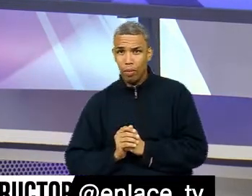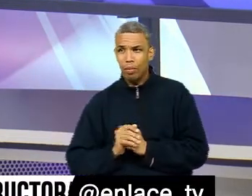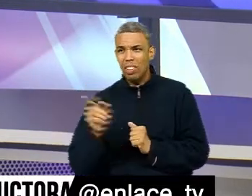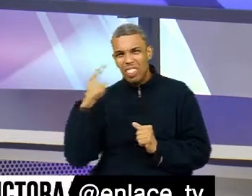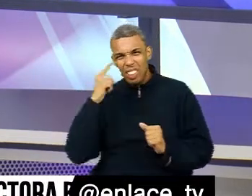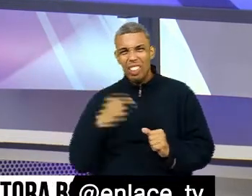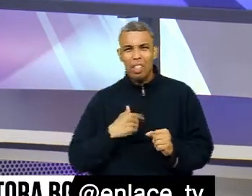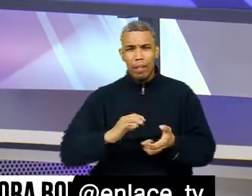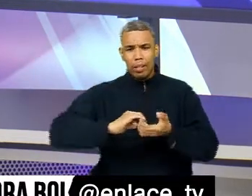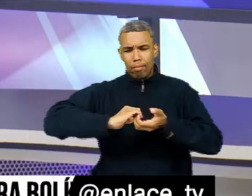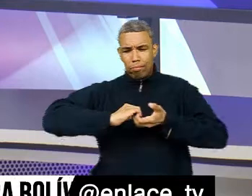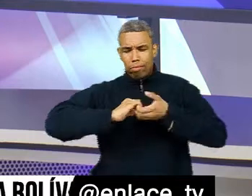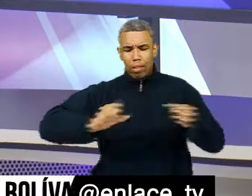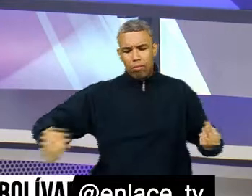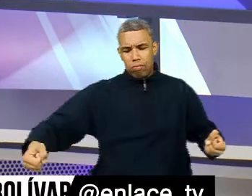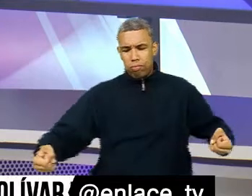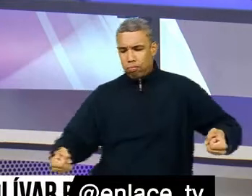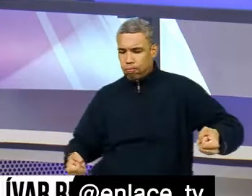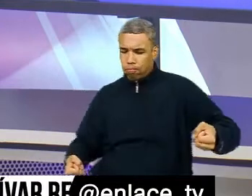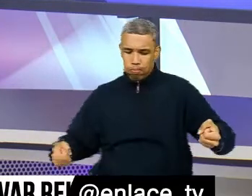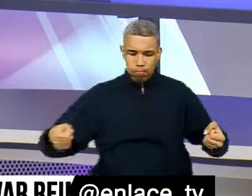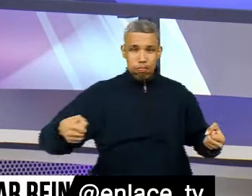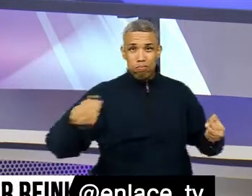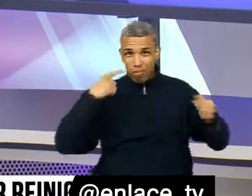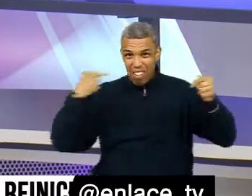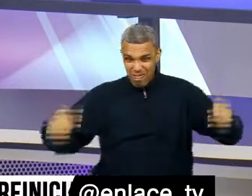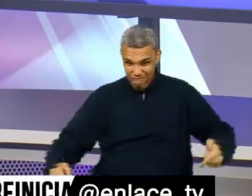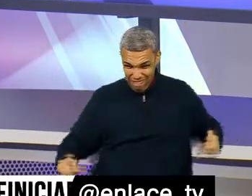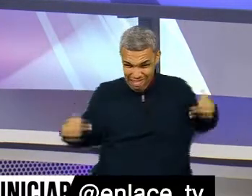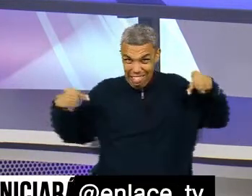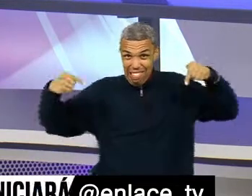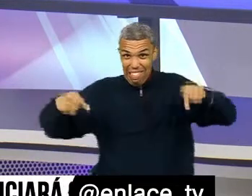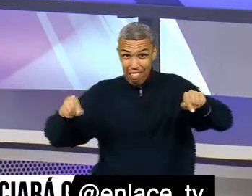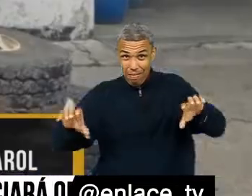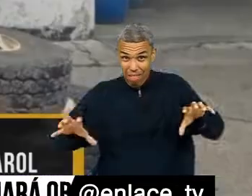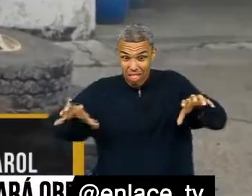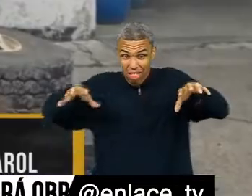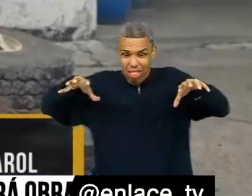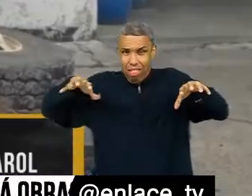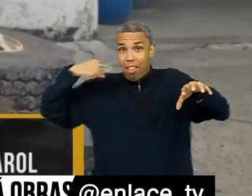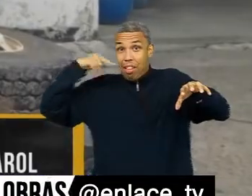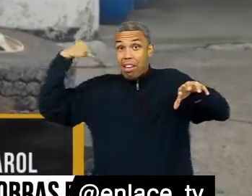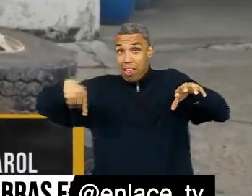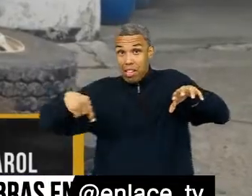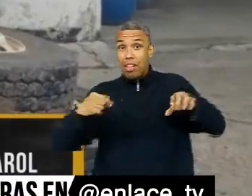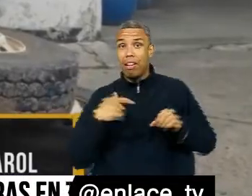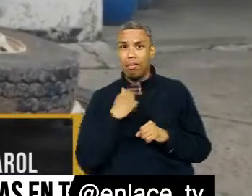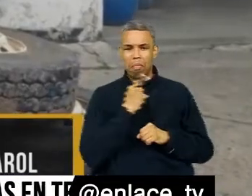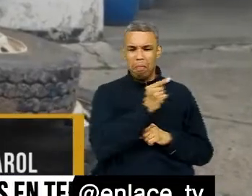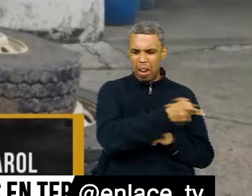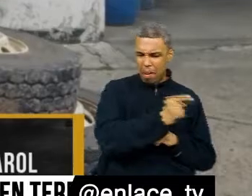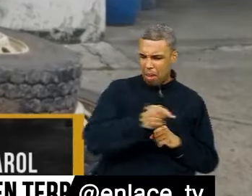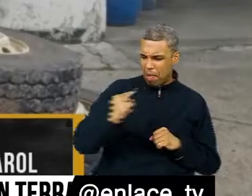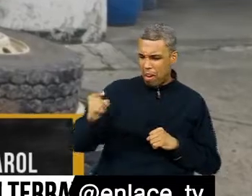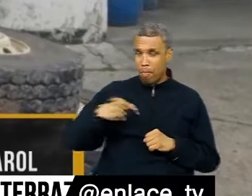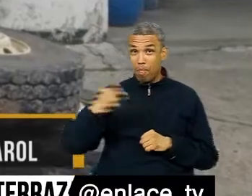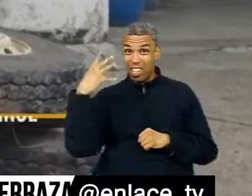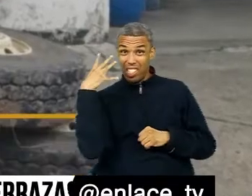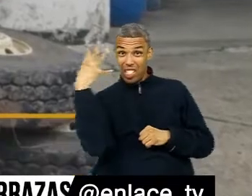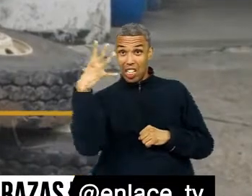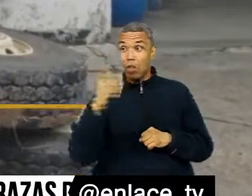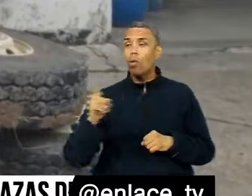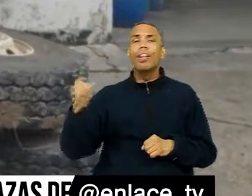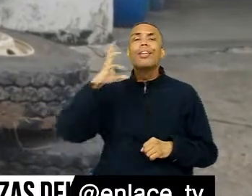tractocamión que habrían sido hurtadas a un habitante de la ciudad de Bogotá. En las fotografías se observa el momento en el que las autoridades de